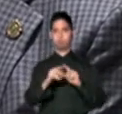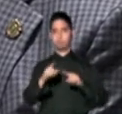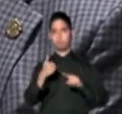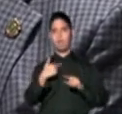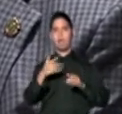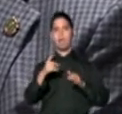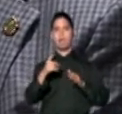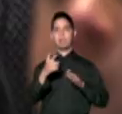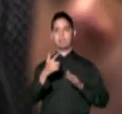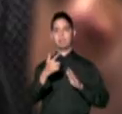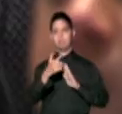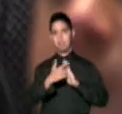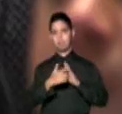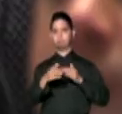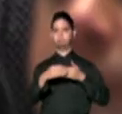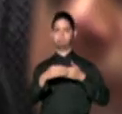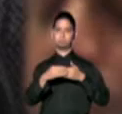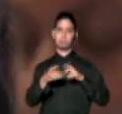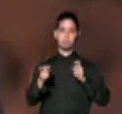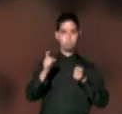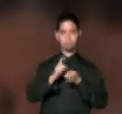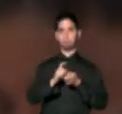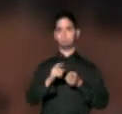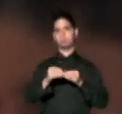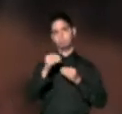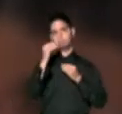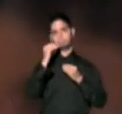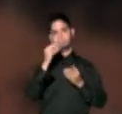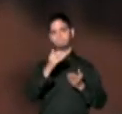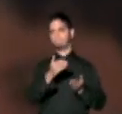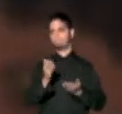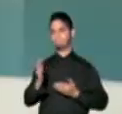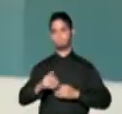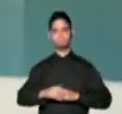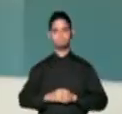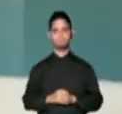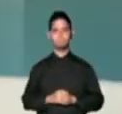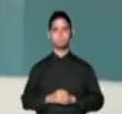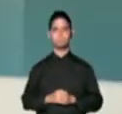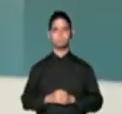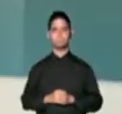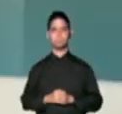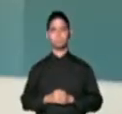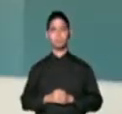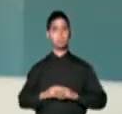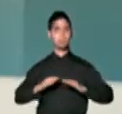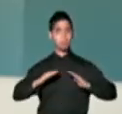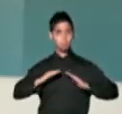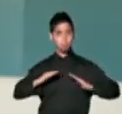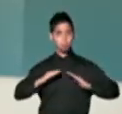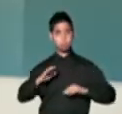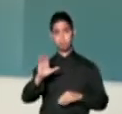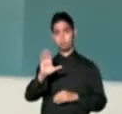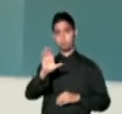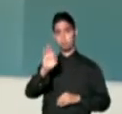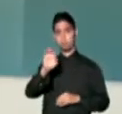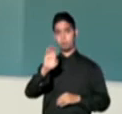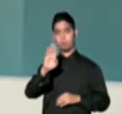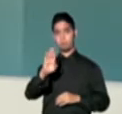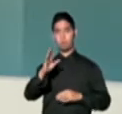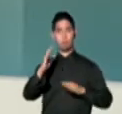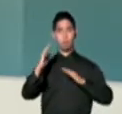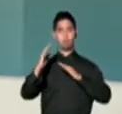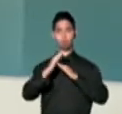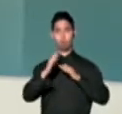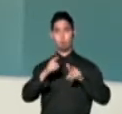ya firmada. Desde el Condado, Mayra Acevedo, Noticias 24/7. En notas deportivas, este próximo 5 de febrero, los mejores corredores del